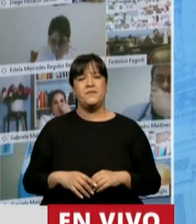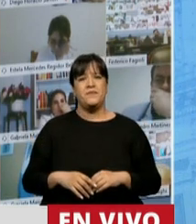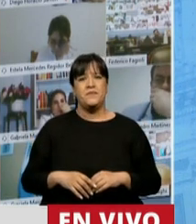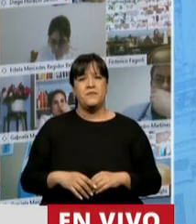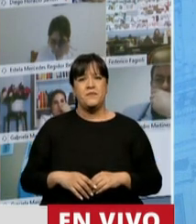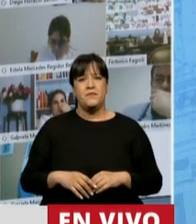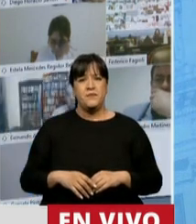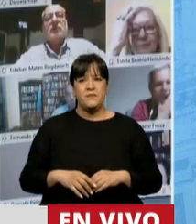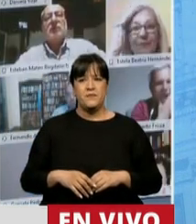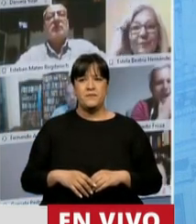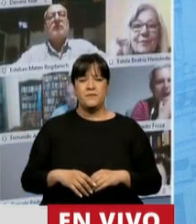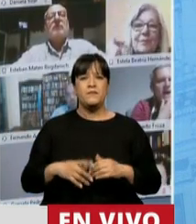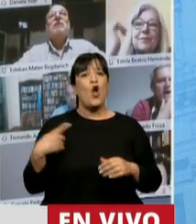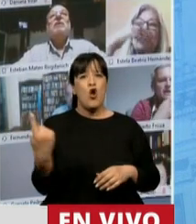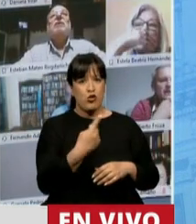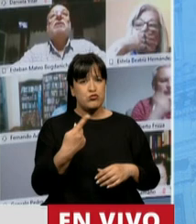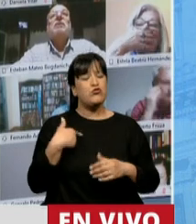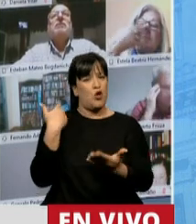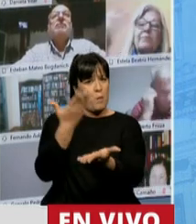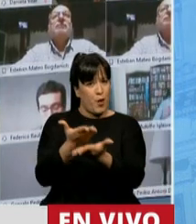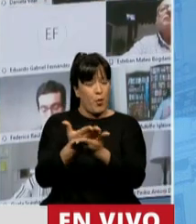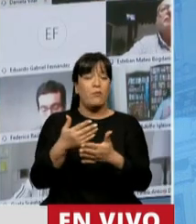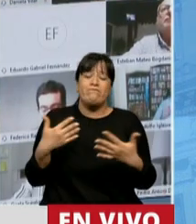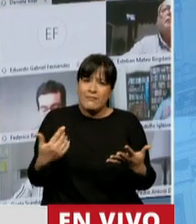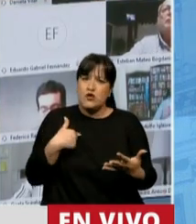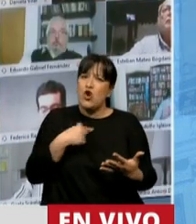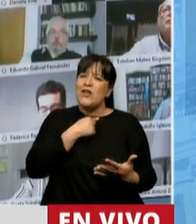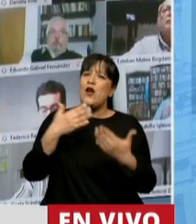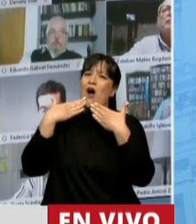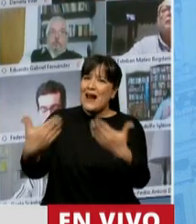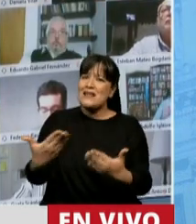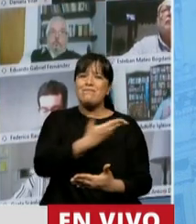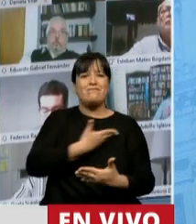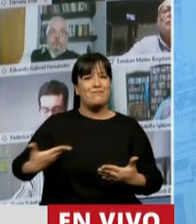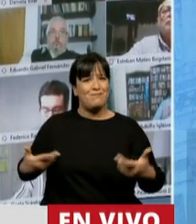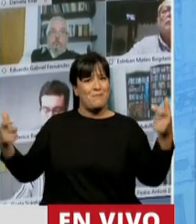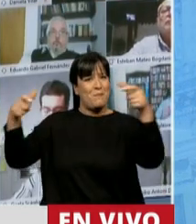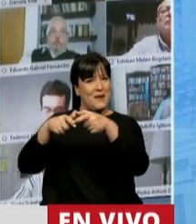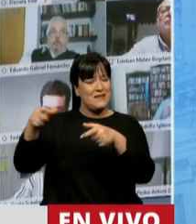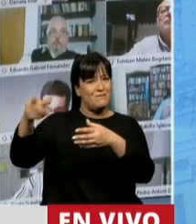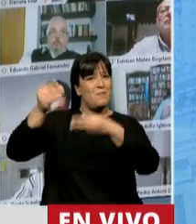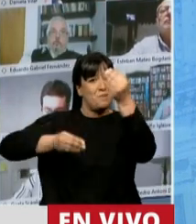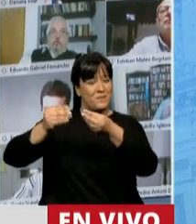entonces Nosotros le propusimos y por eso le Quiero agradecer al presidente de la comisión de presupuesto al diputado heller y